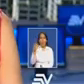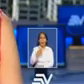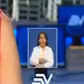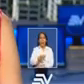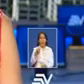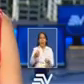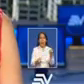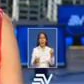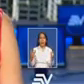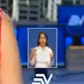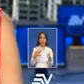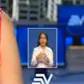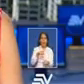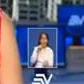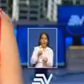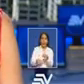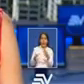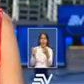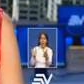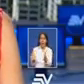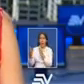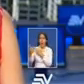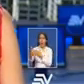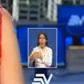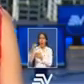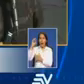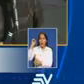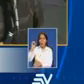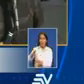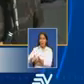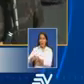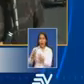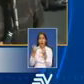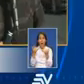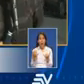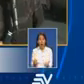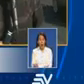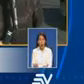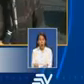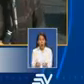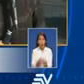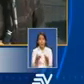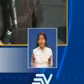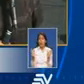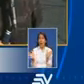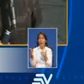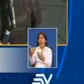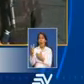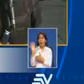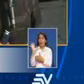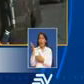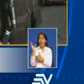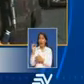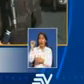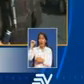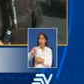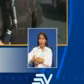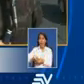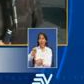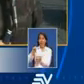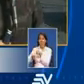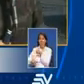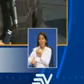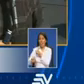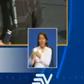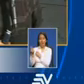un conductor chocó o dañó un contenedor de basura. Ahora muchos de estos recipientes no funcionan o están en mal estado. Vamos